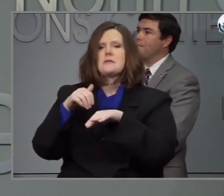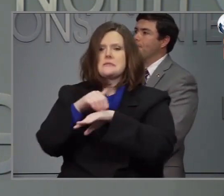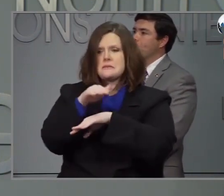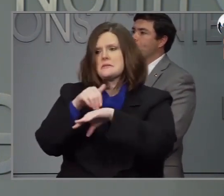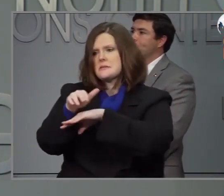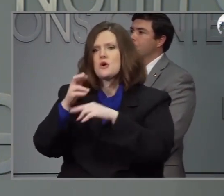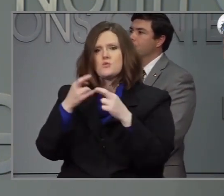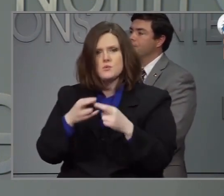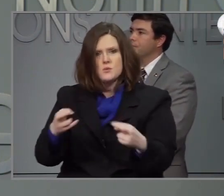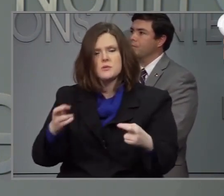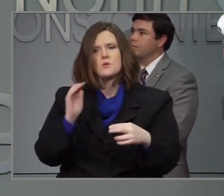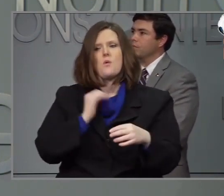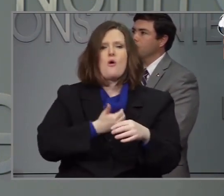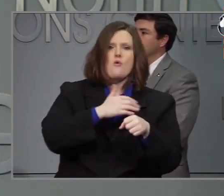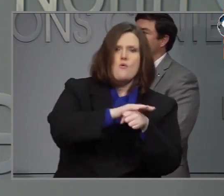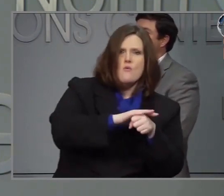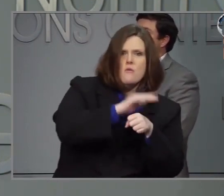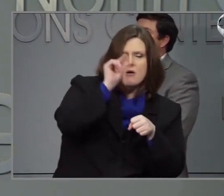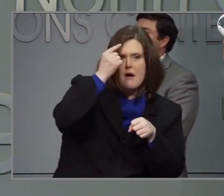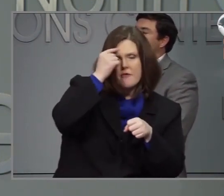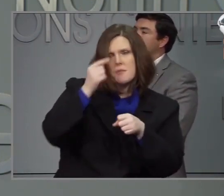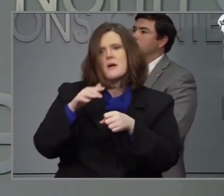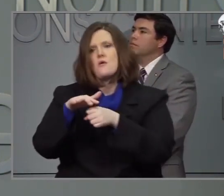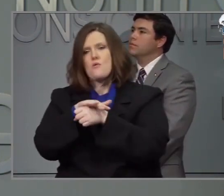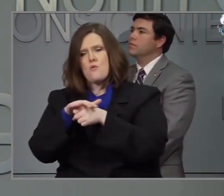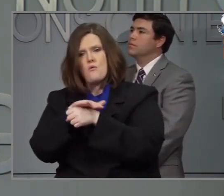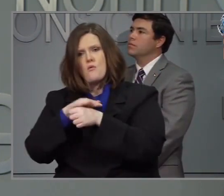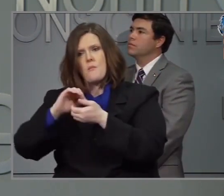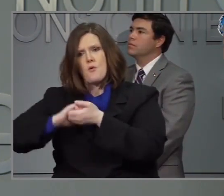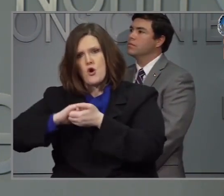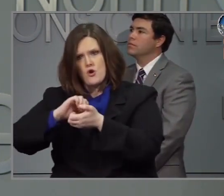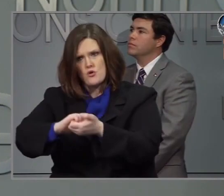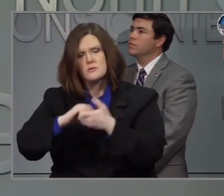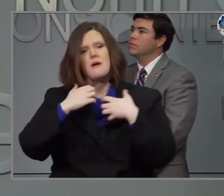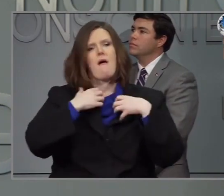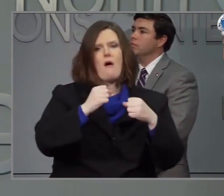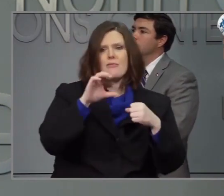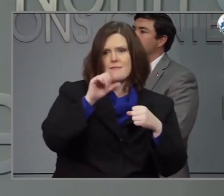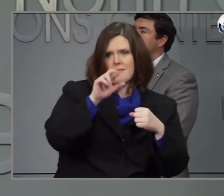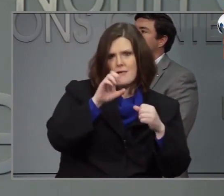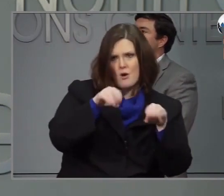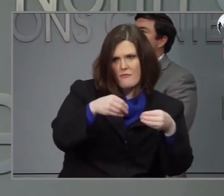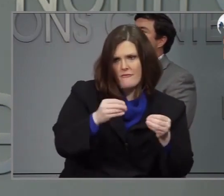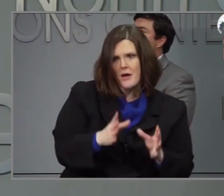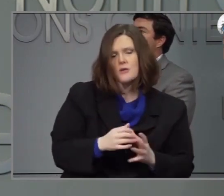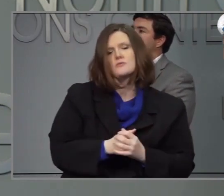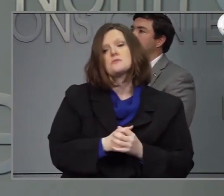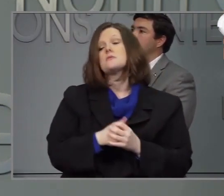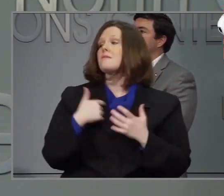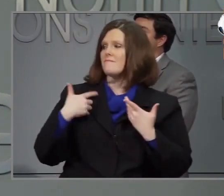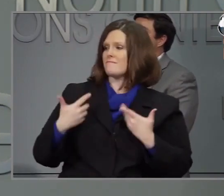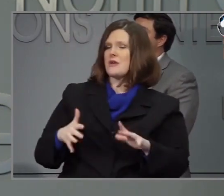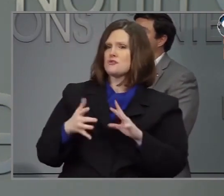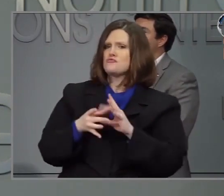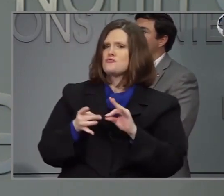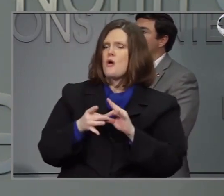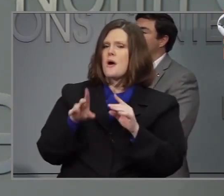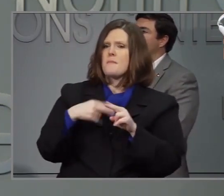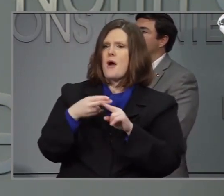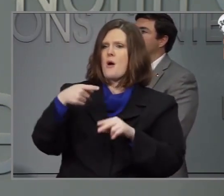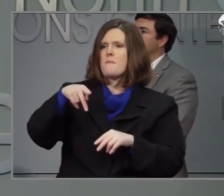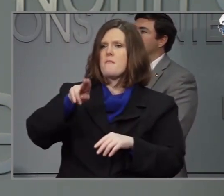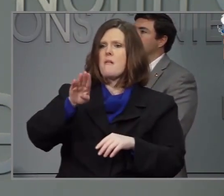salud y seguridad y todos los departamentos del gobierno asimismo ya hablamos de las escuelas públicas